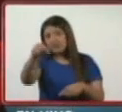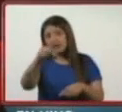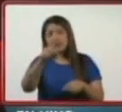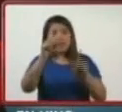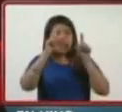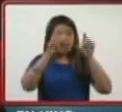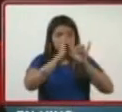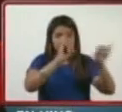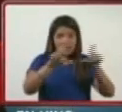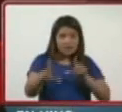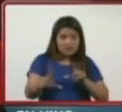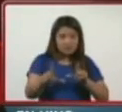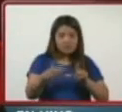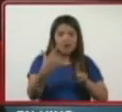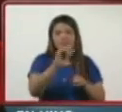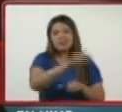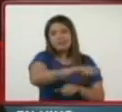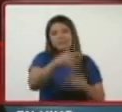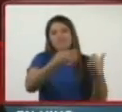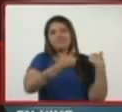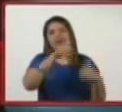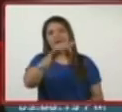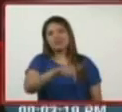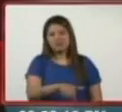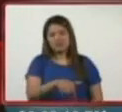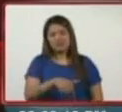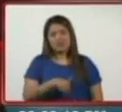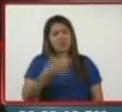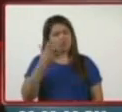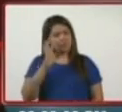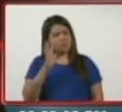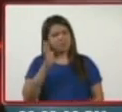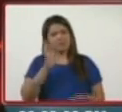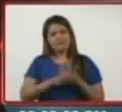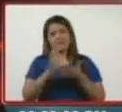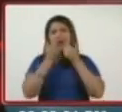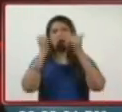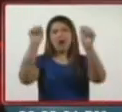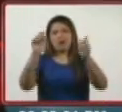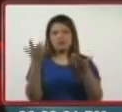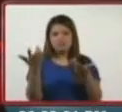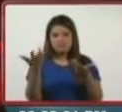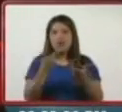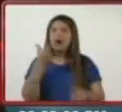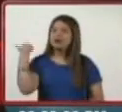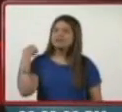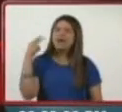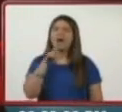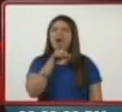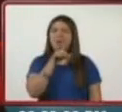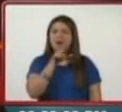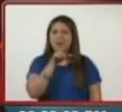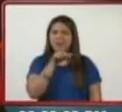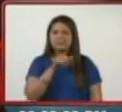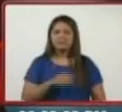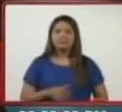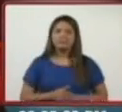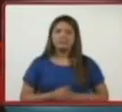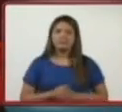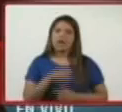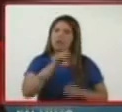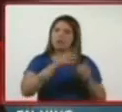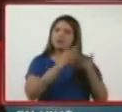instrucciones y quedan unas personas acá que supuestamente son manifestantes. Mire, yo ayer conversaba con unos